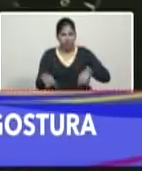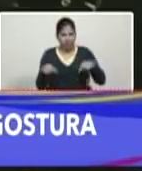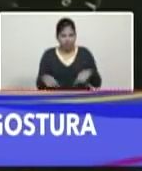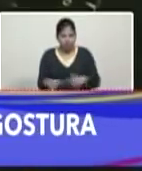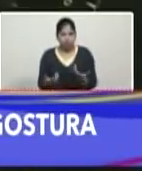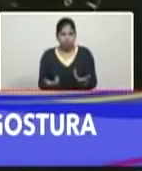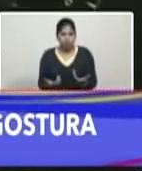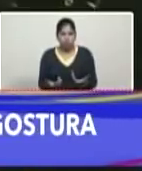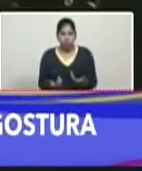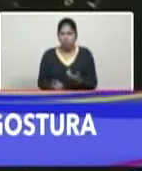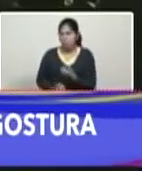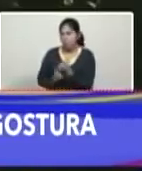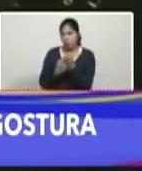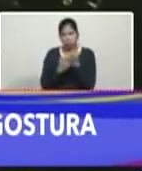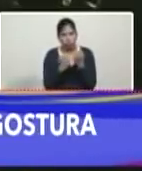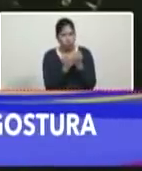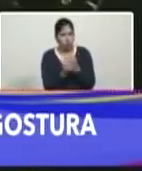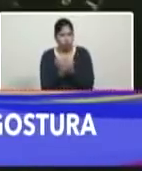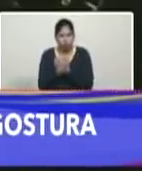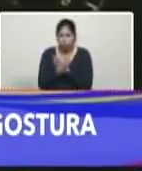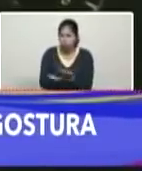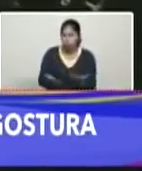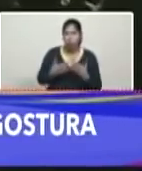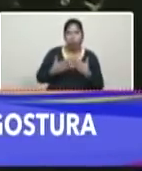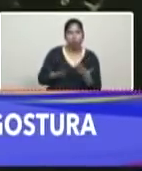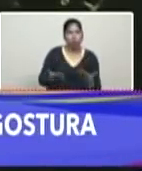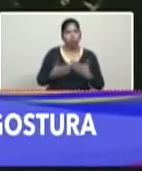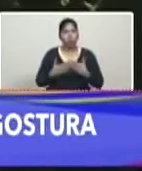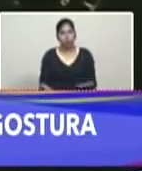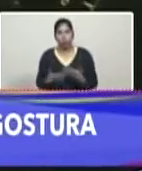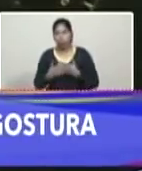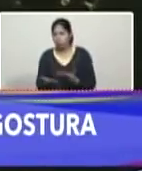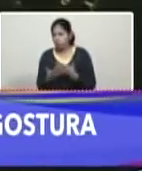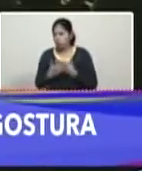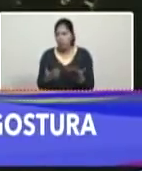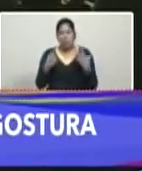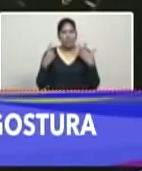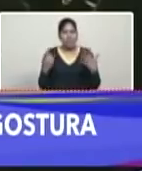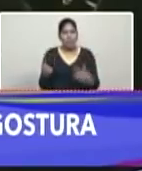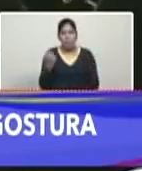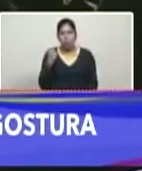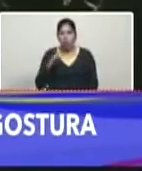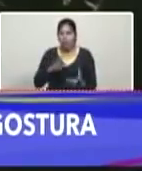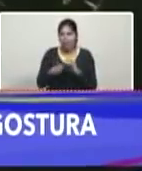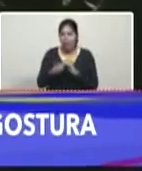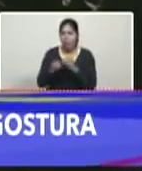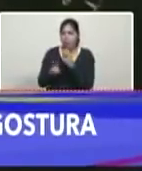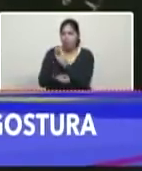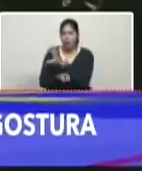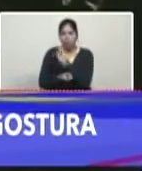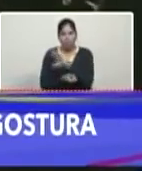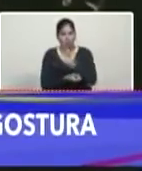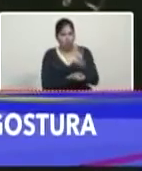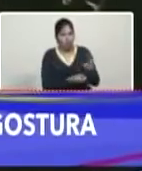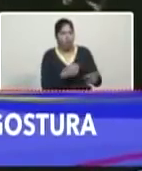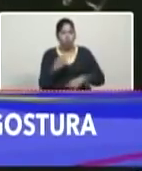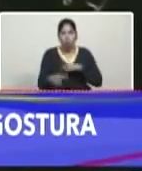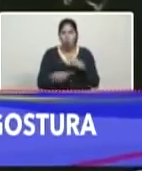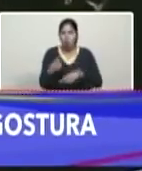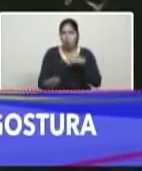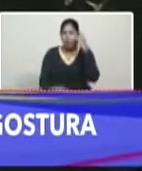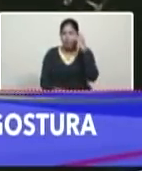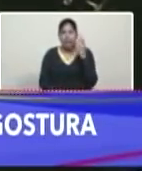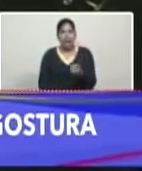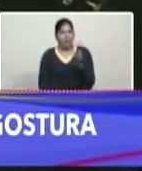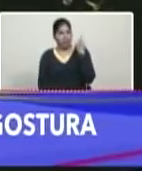en la solidaridad con 6 millones de familias con los CLAP. Todos los días, ayer